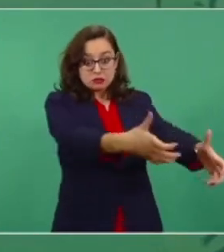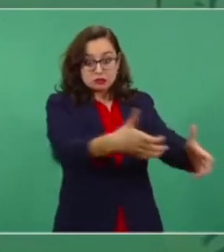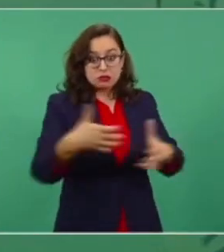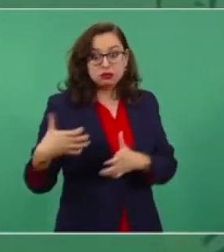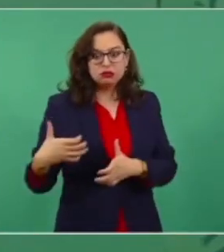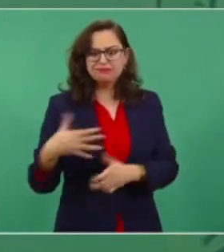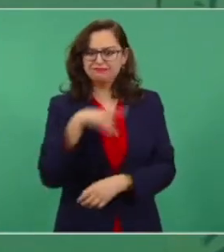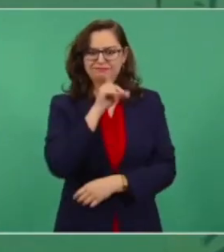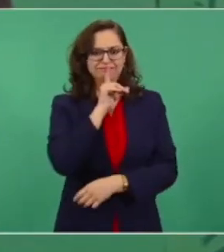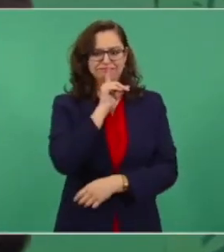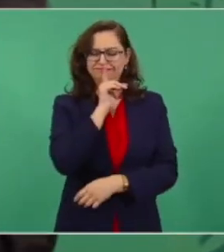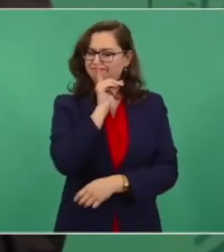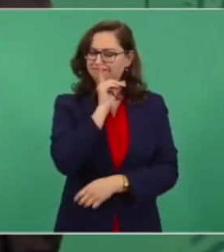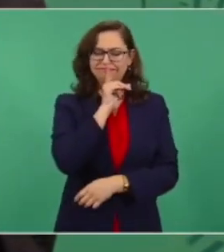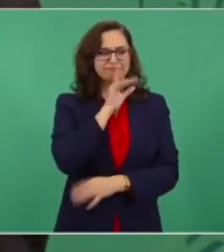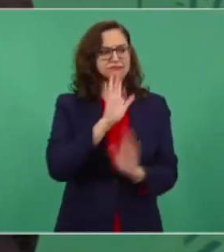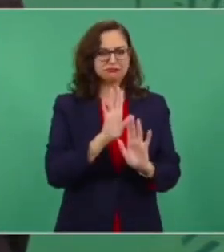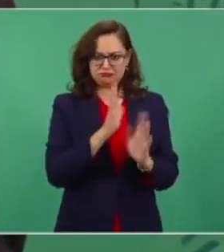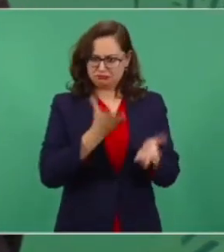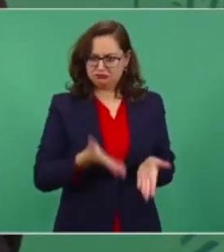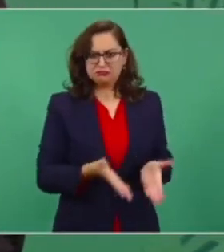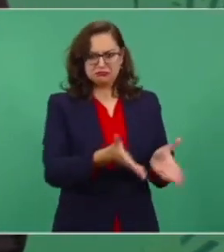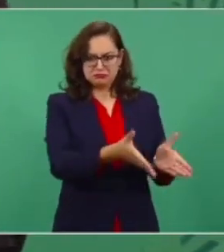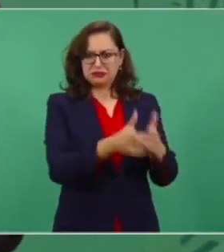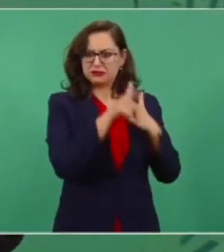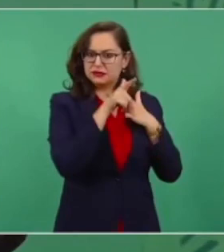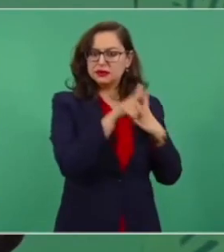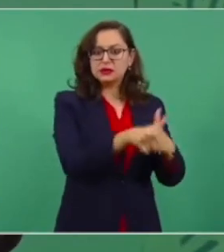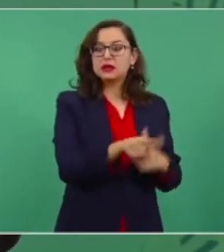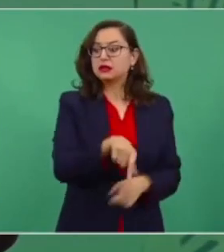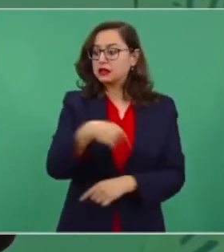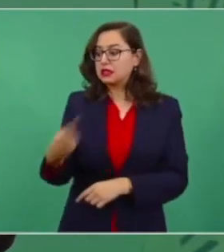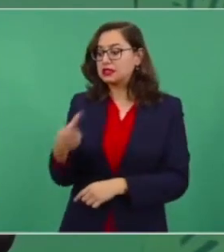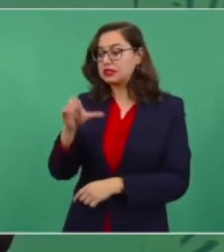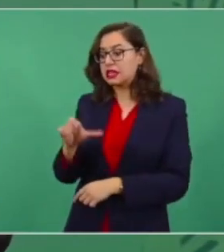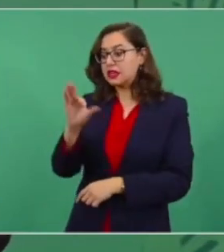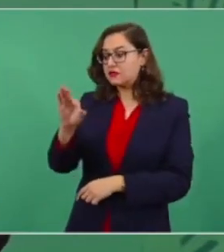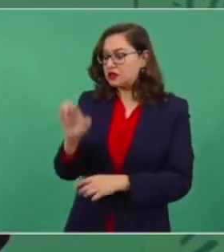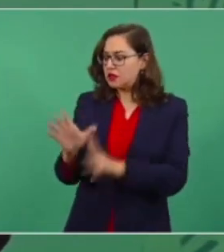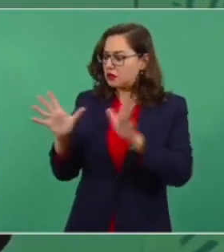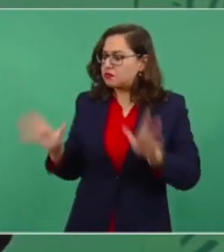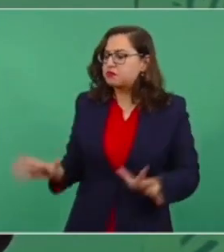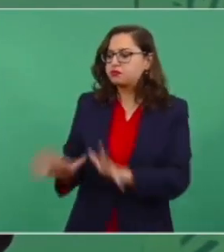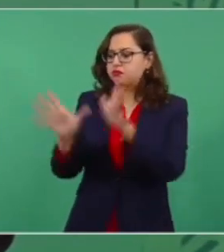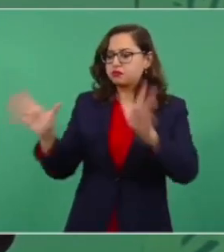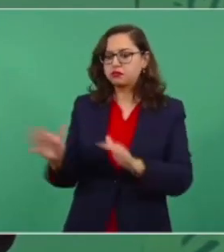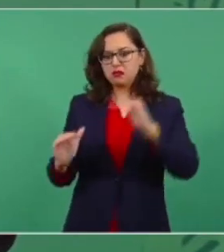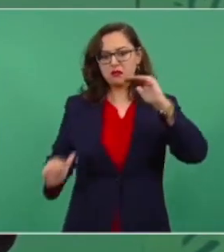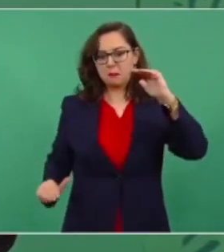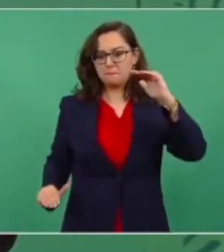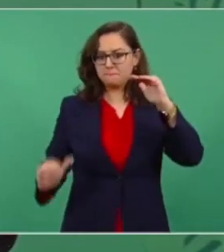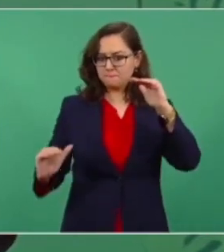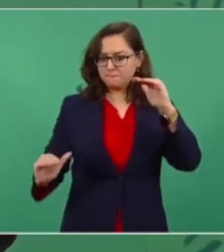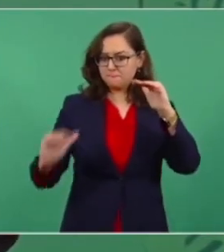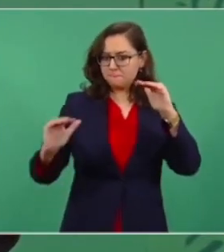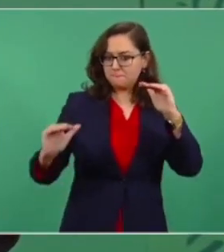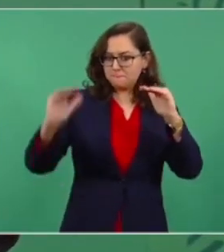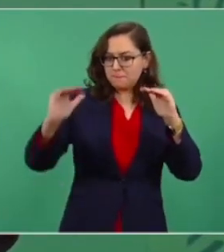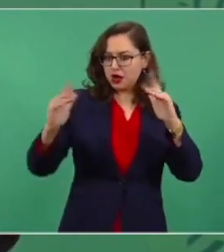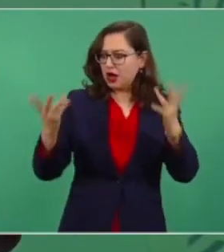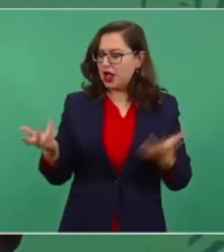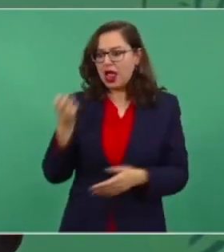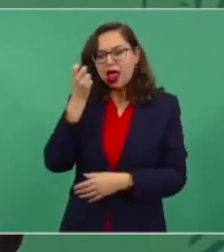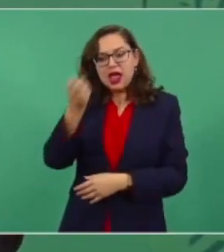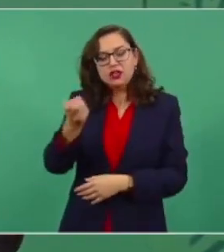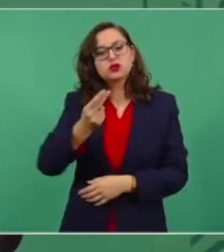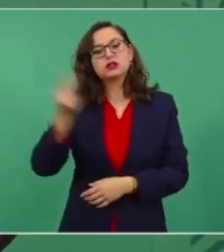Comisión Federal de Electricidad, porque si no, no vamos a poder garantizar precios justos en la energía